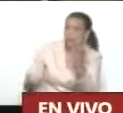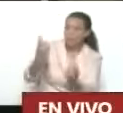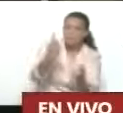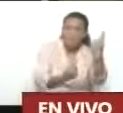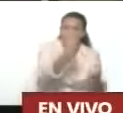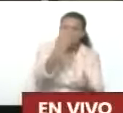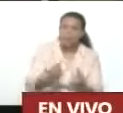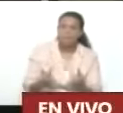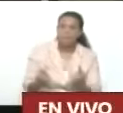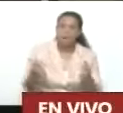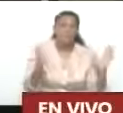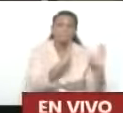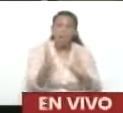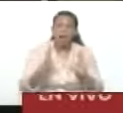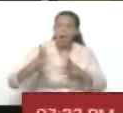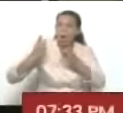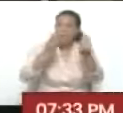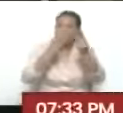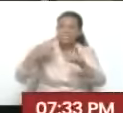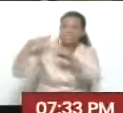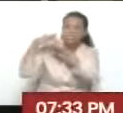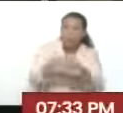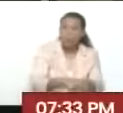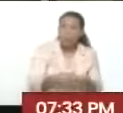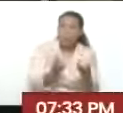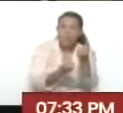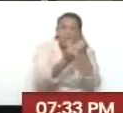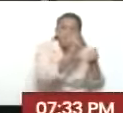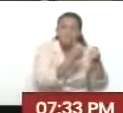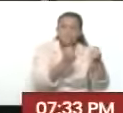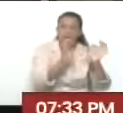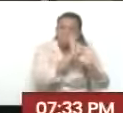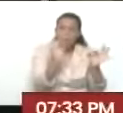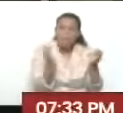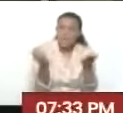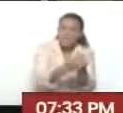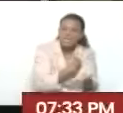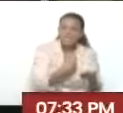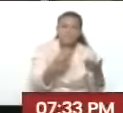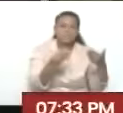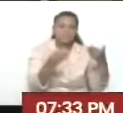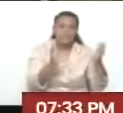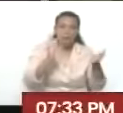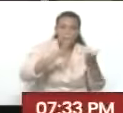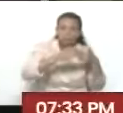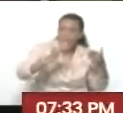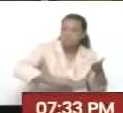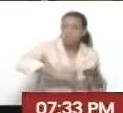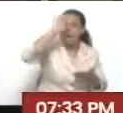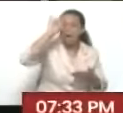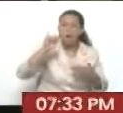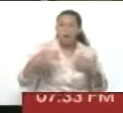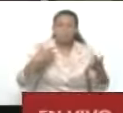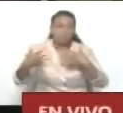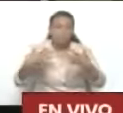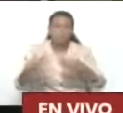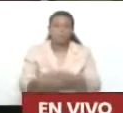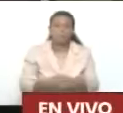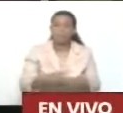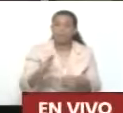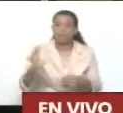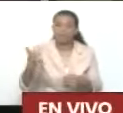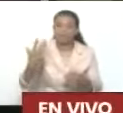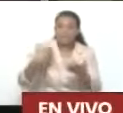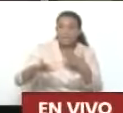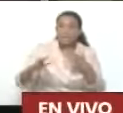al plan B del capitalismo en crisis, que siempre es alguna forma del fascismo. Ahí es cuando llaman a Bolsonaro, llaman